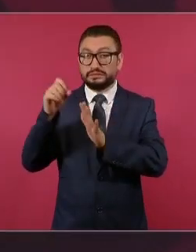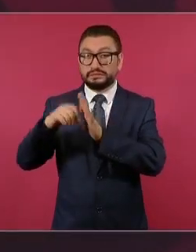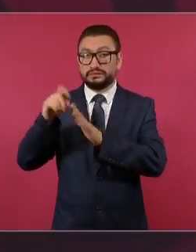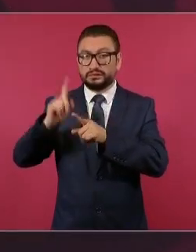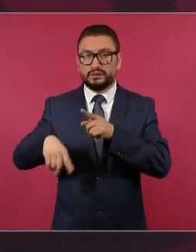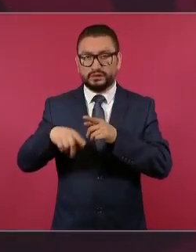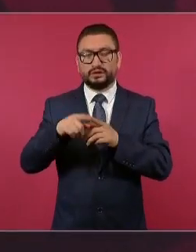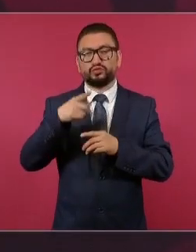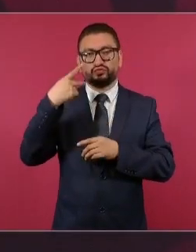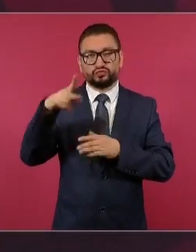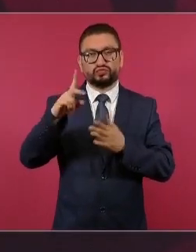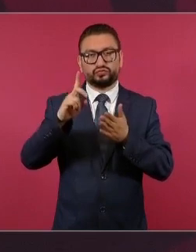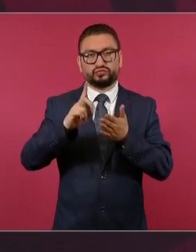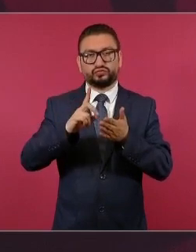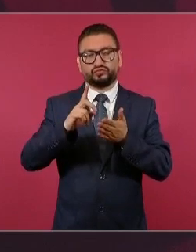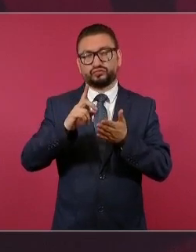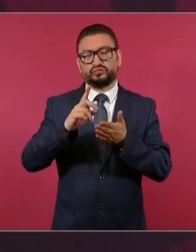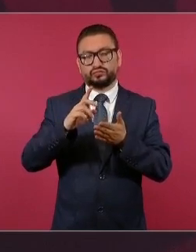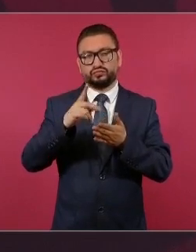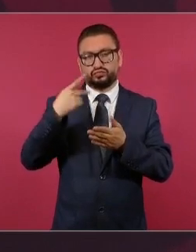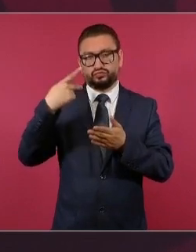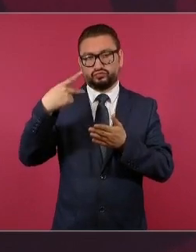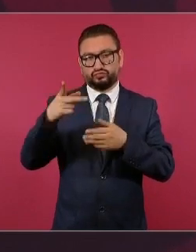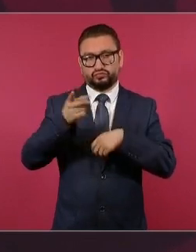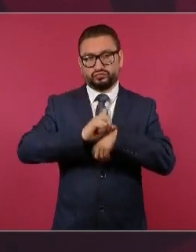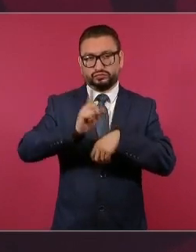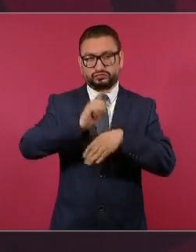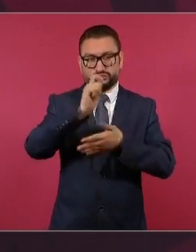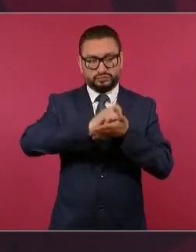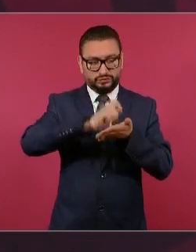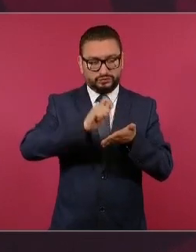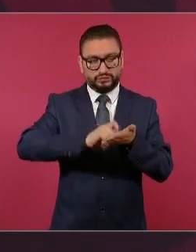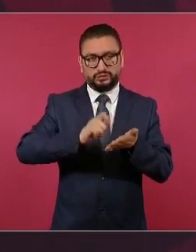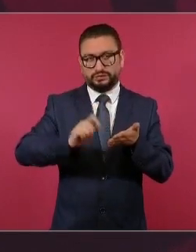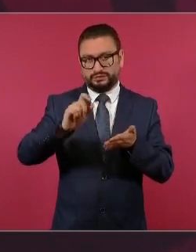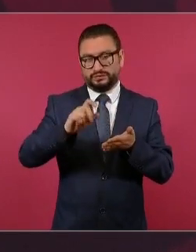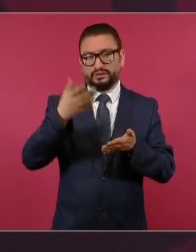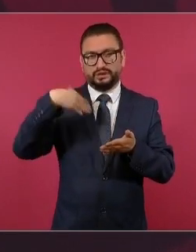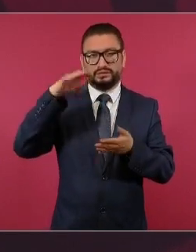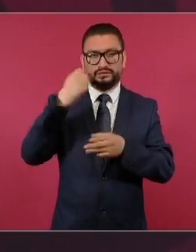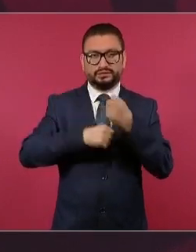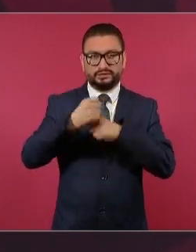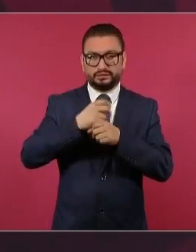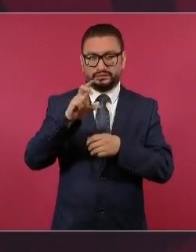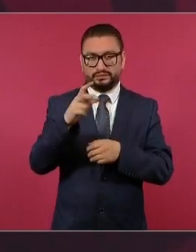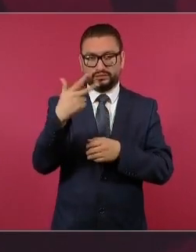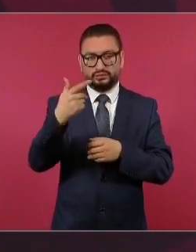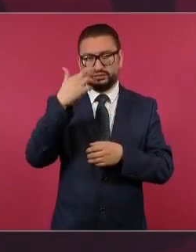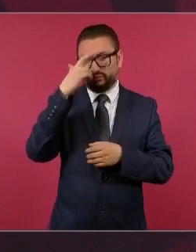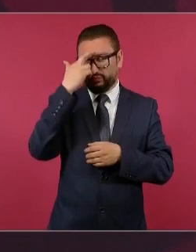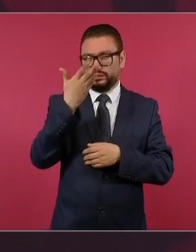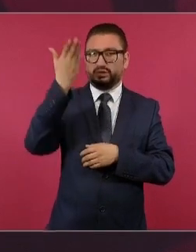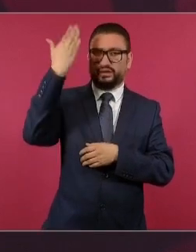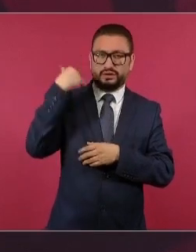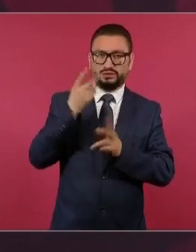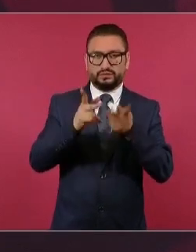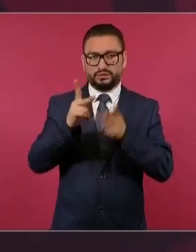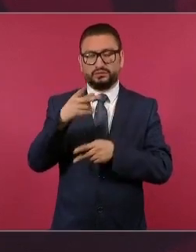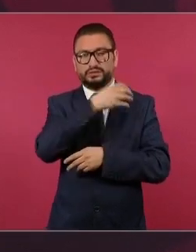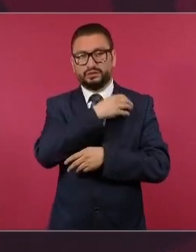escribe en su diario el general, en el 38, se recuerdo cuando platicaba con el general Jara.